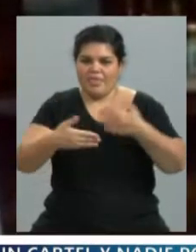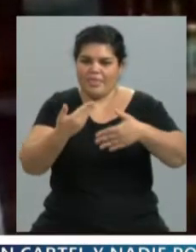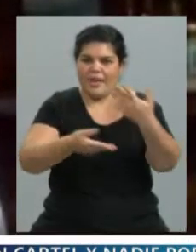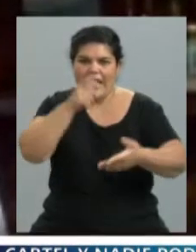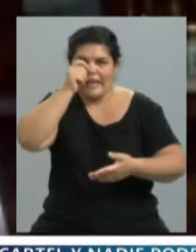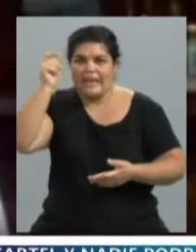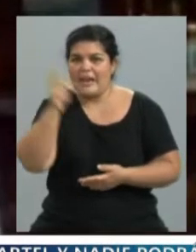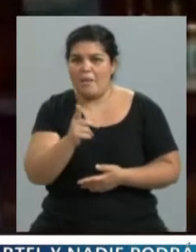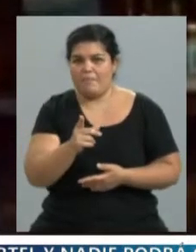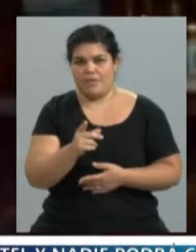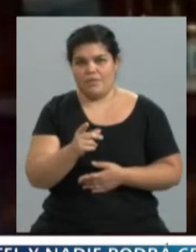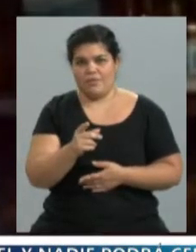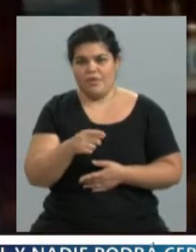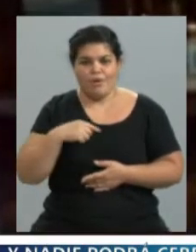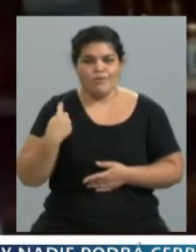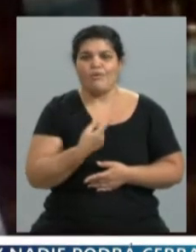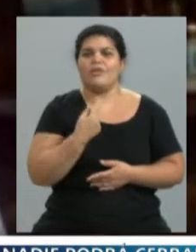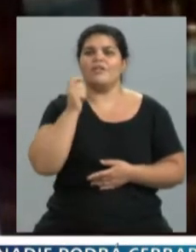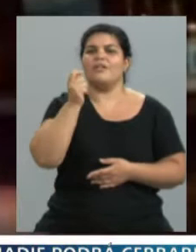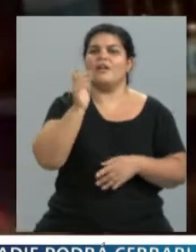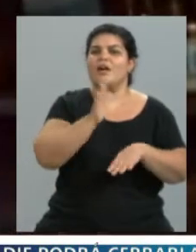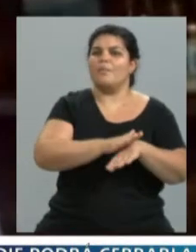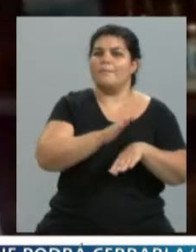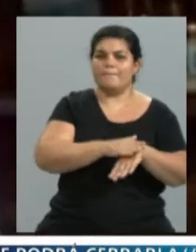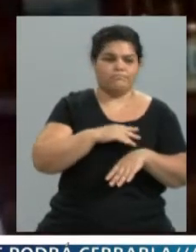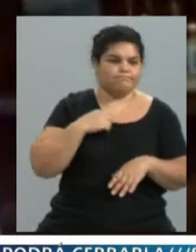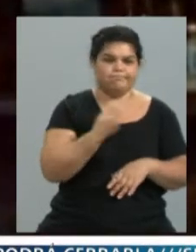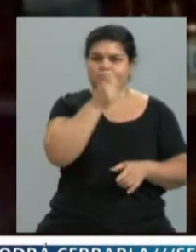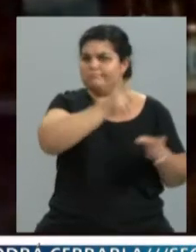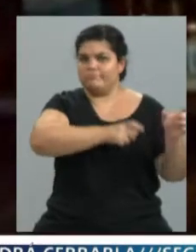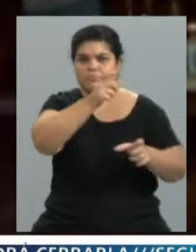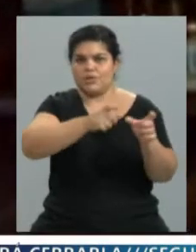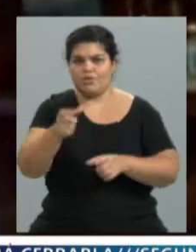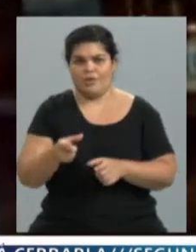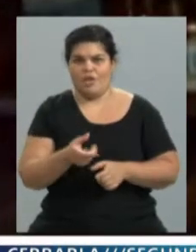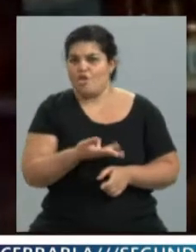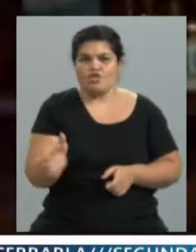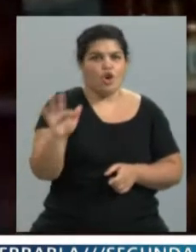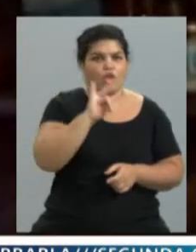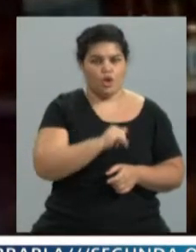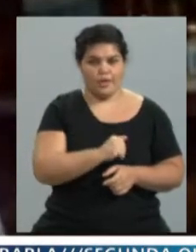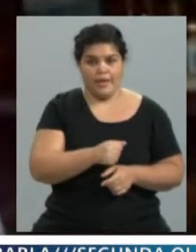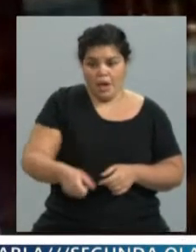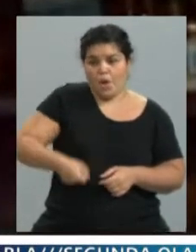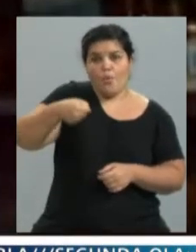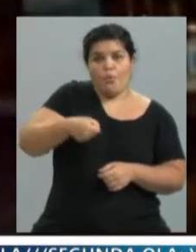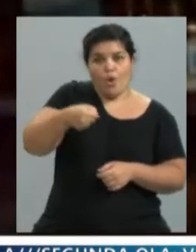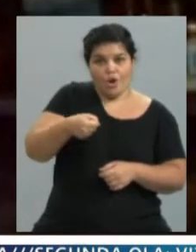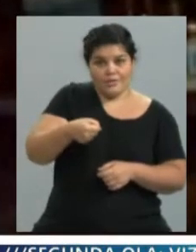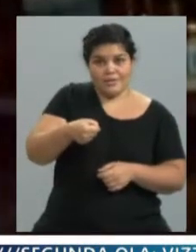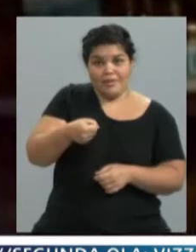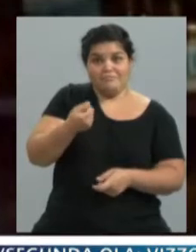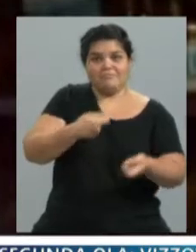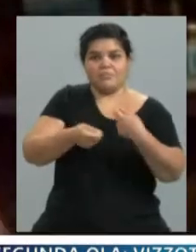y de que está en nuestras manos en las actividades que realizamos todos los días, desde llevar la bolsa reutilizable